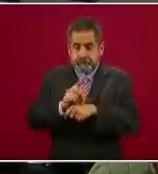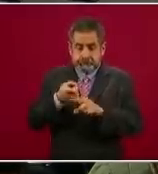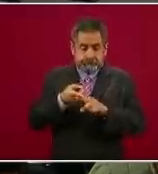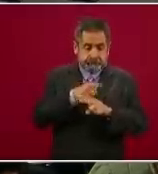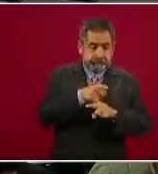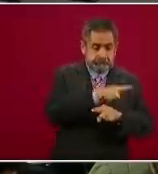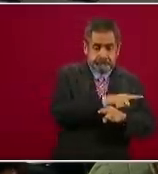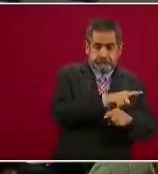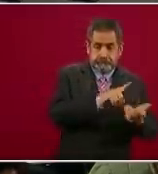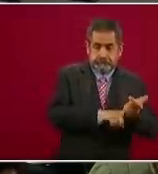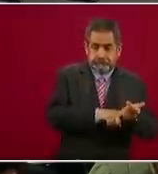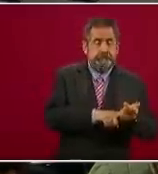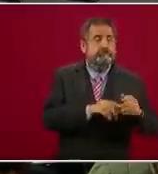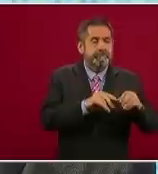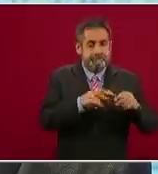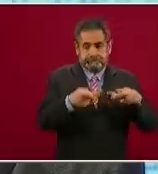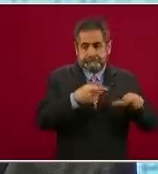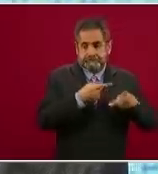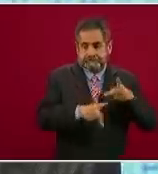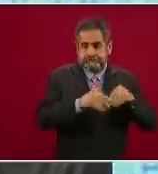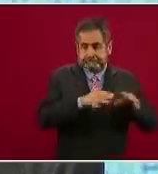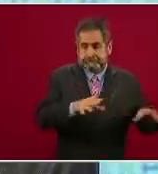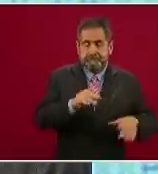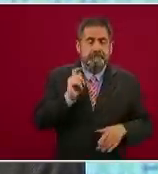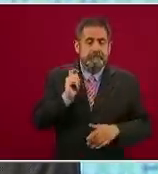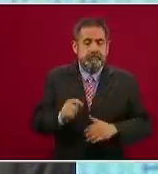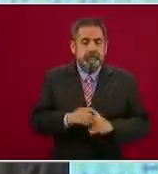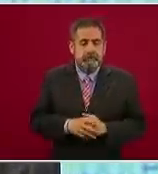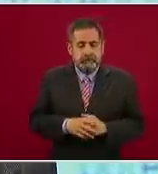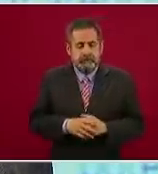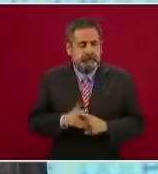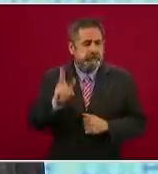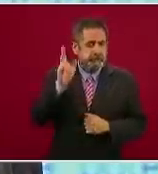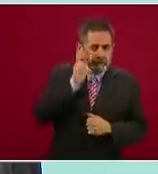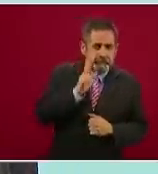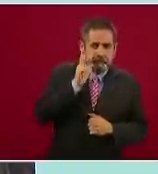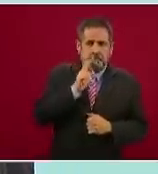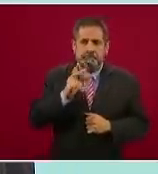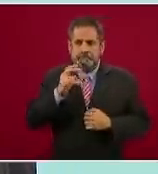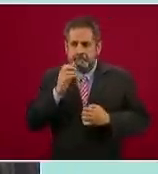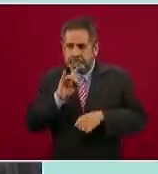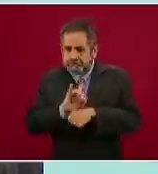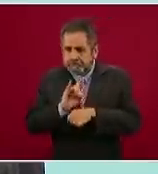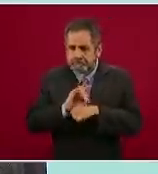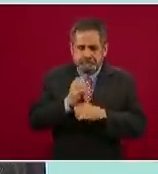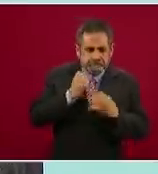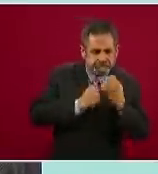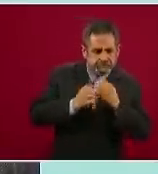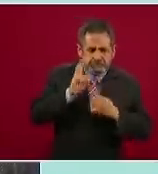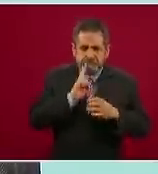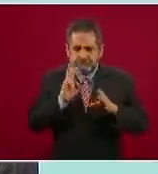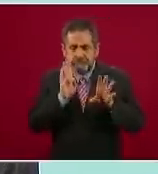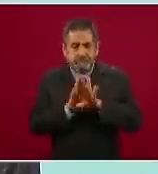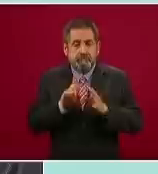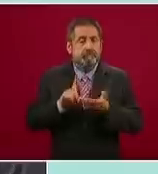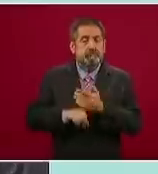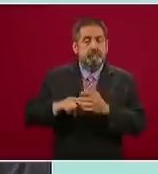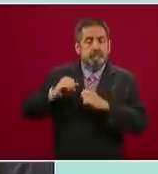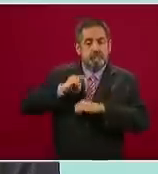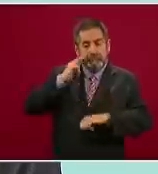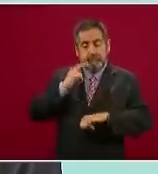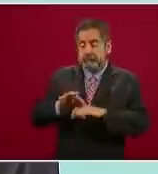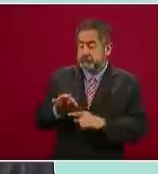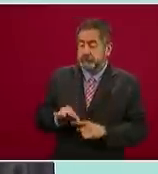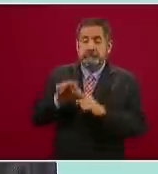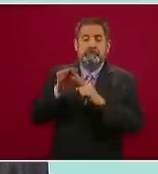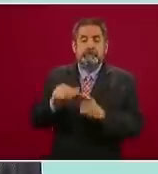primer caso. Y esto incluye ensayos, simulacros, evaluaciones. Destaco las que condujo la Ciudad de México,